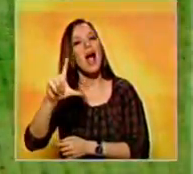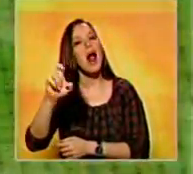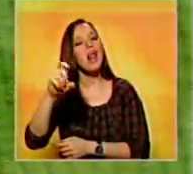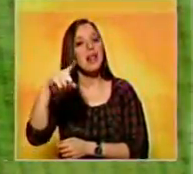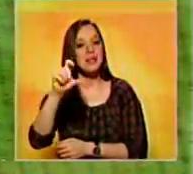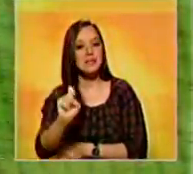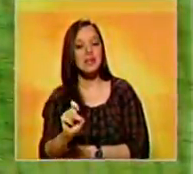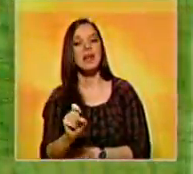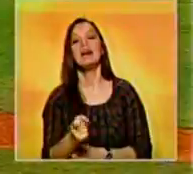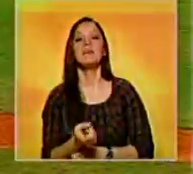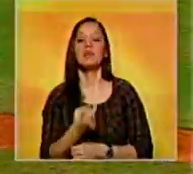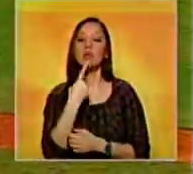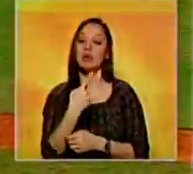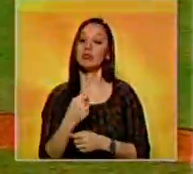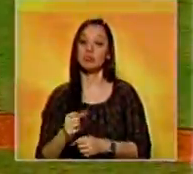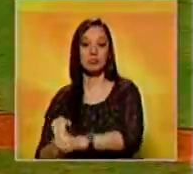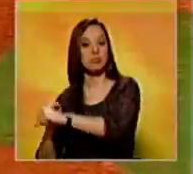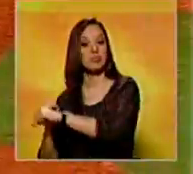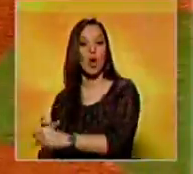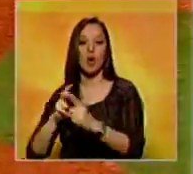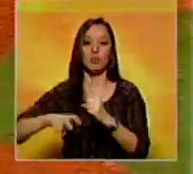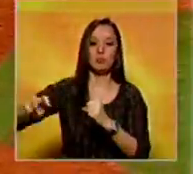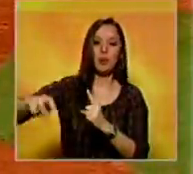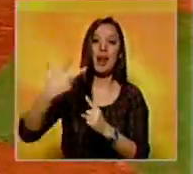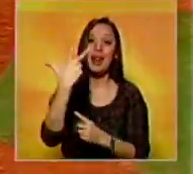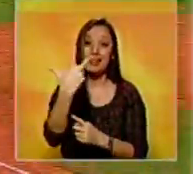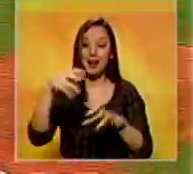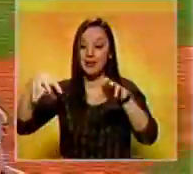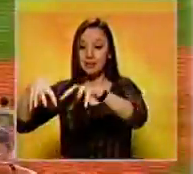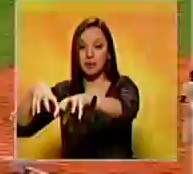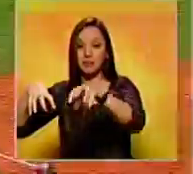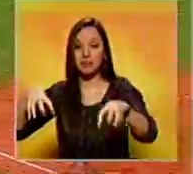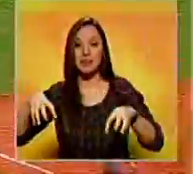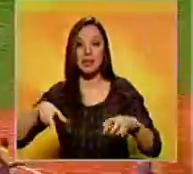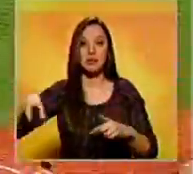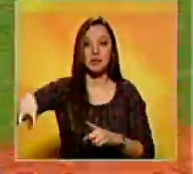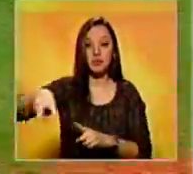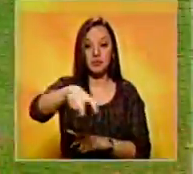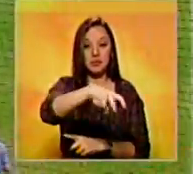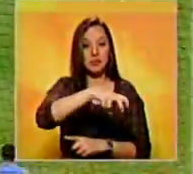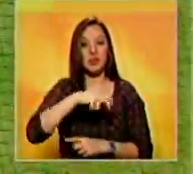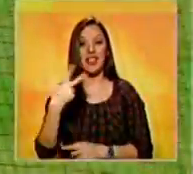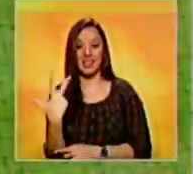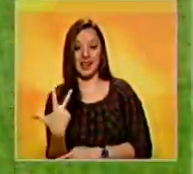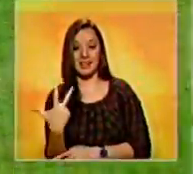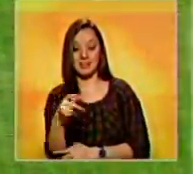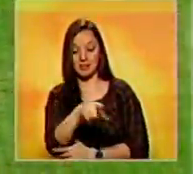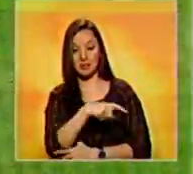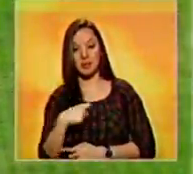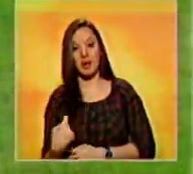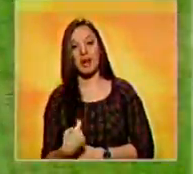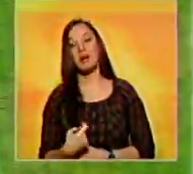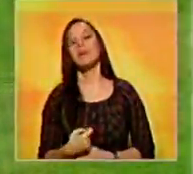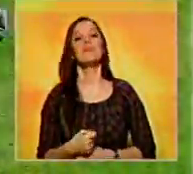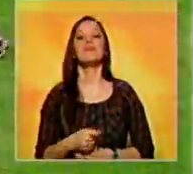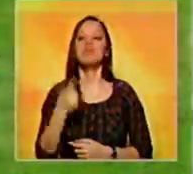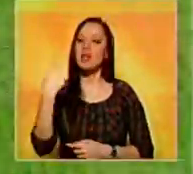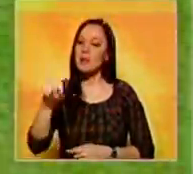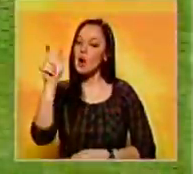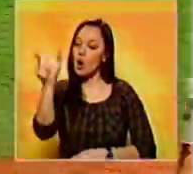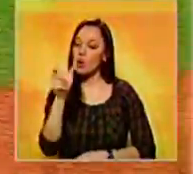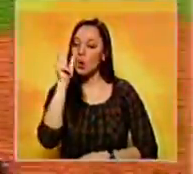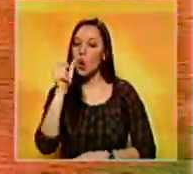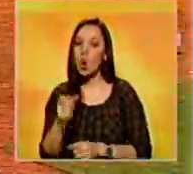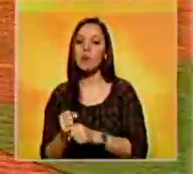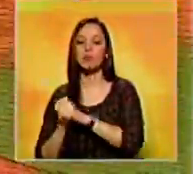slam en el sexto episodio para voltear la pizarra. Por los Salados también la sacó René Reyes. Por Bravos, Taylor Motter también conectó